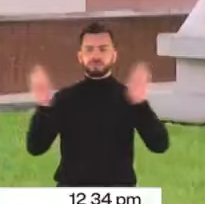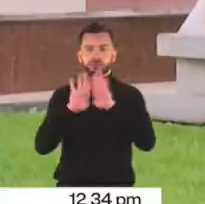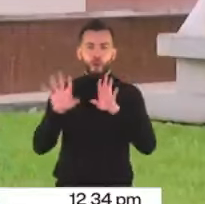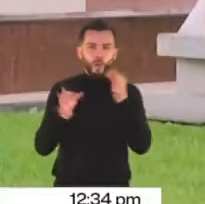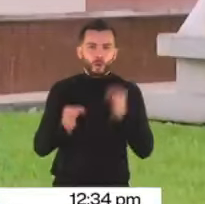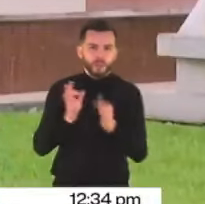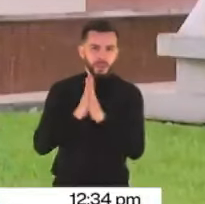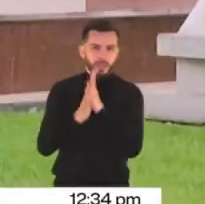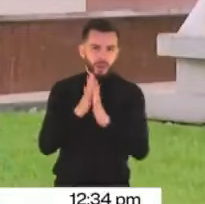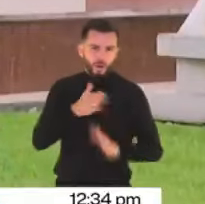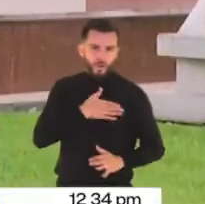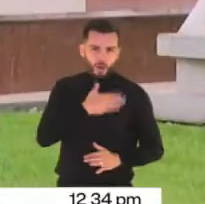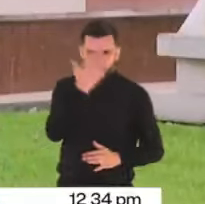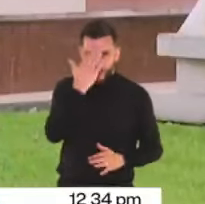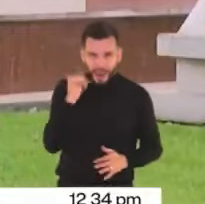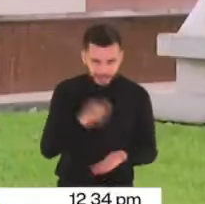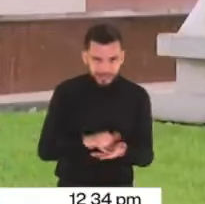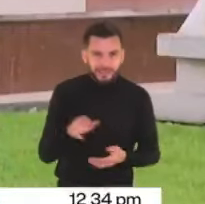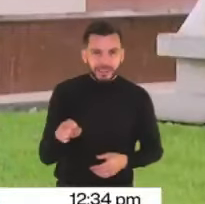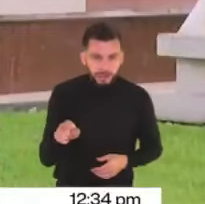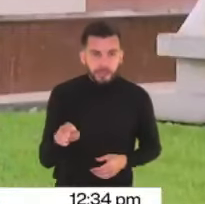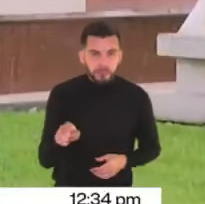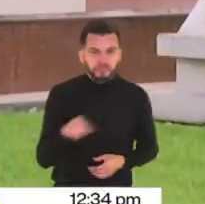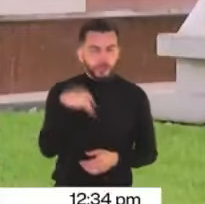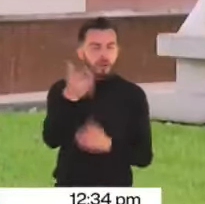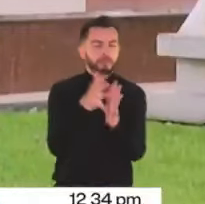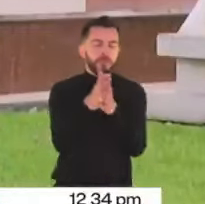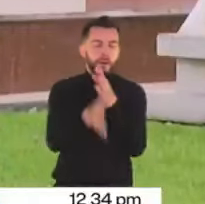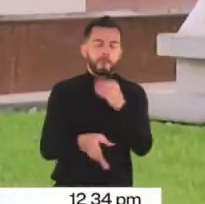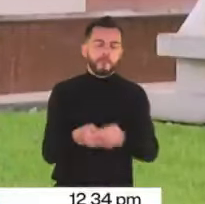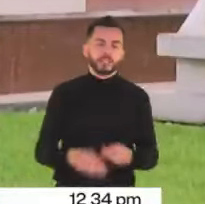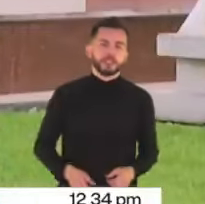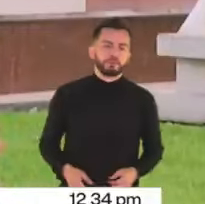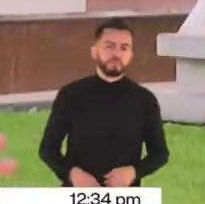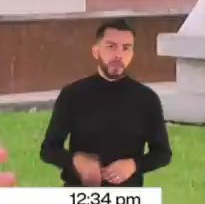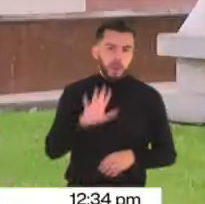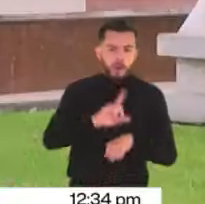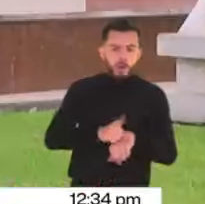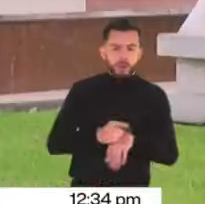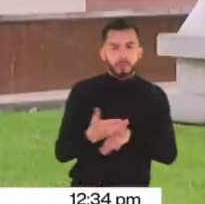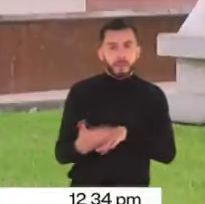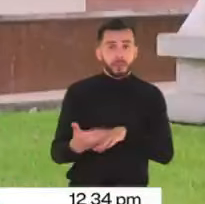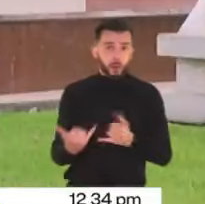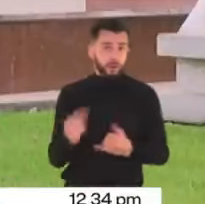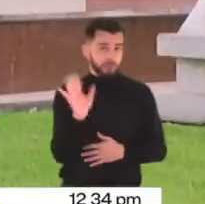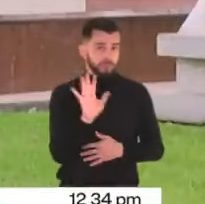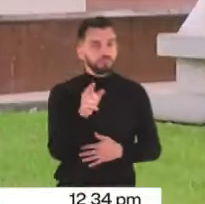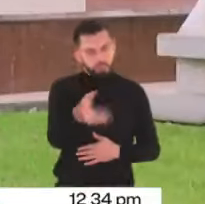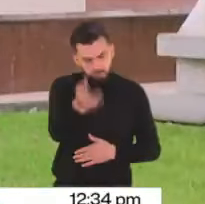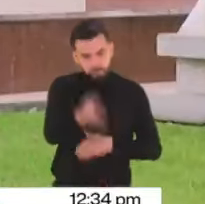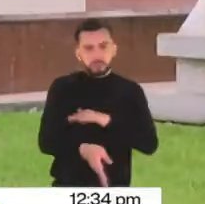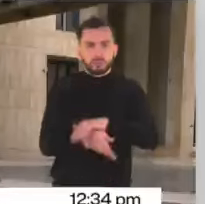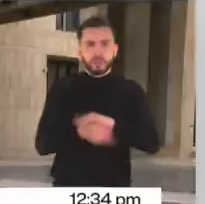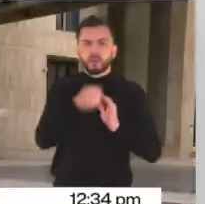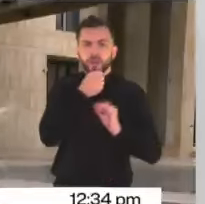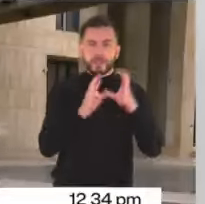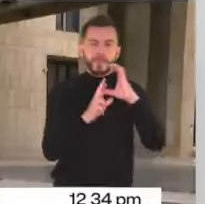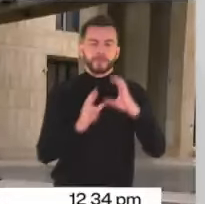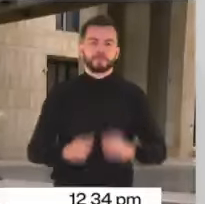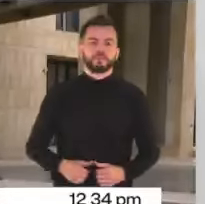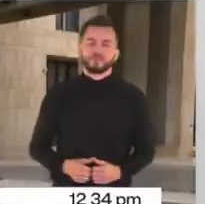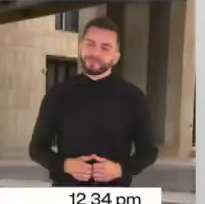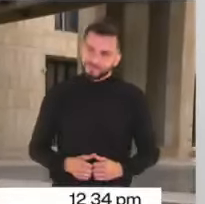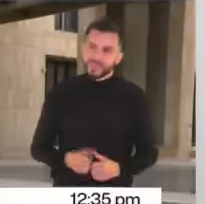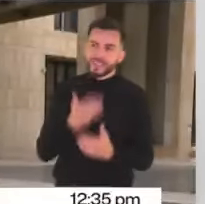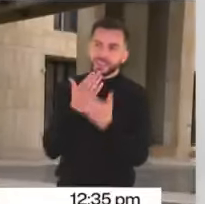planear ese atentado contra el Palacio de Justicia? Y les informaremos claramente. En minutos regresamos, nos despedimos y ustedes continúen con más Noticias RCN. Claro